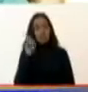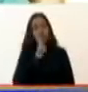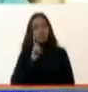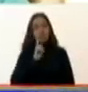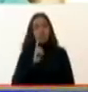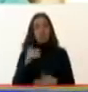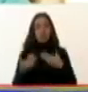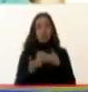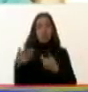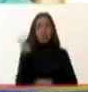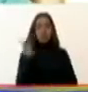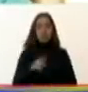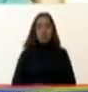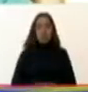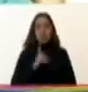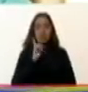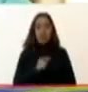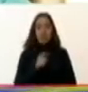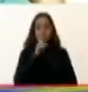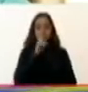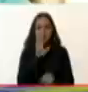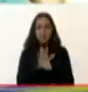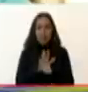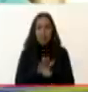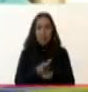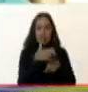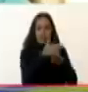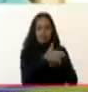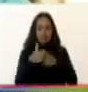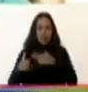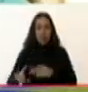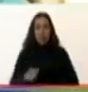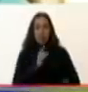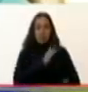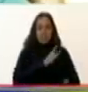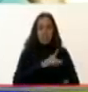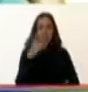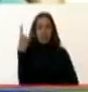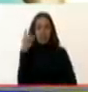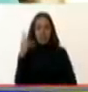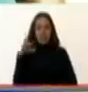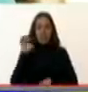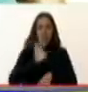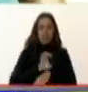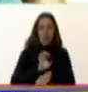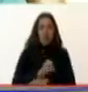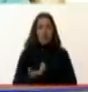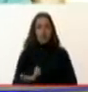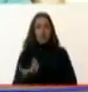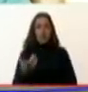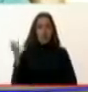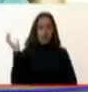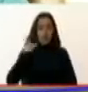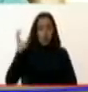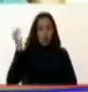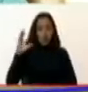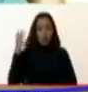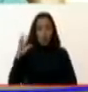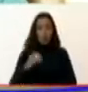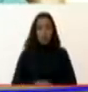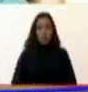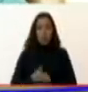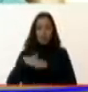mentiras y calla la masacre de Bolivia, de Chile, de Ecuador, de Colombia. ¿Dónde